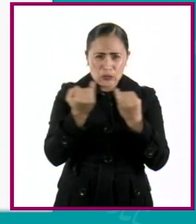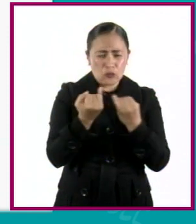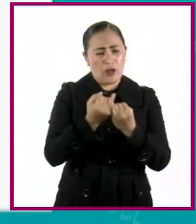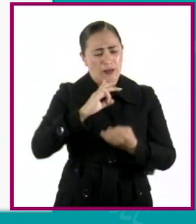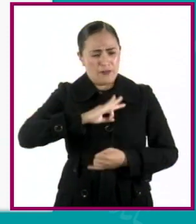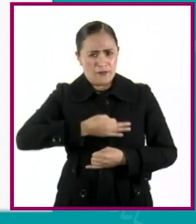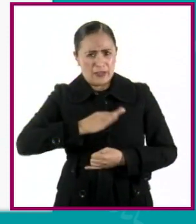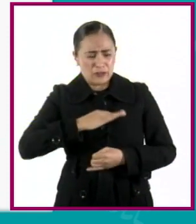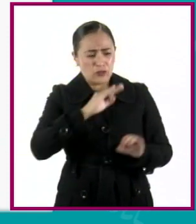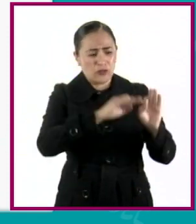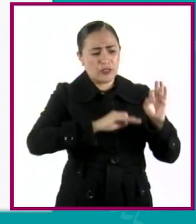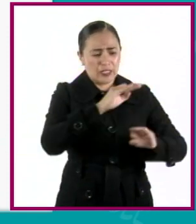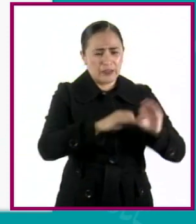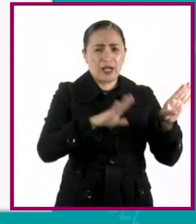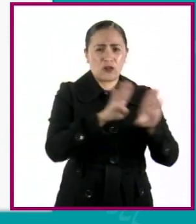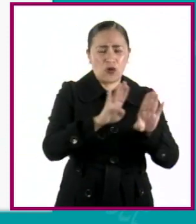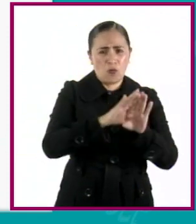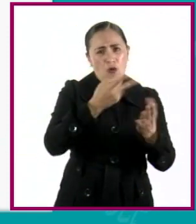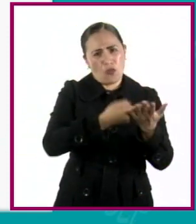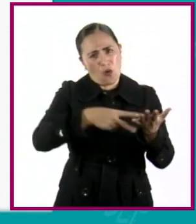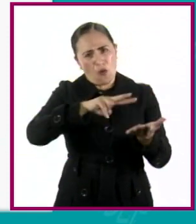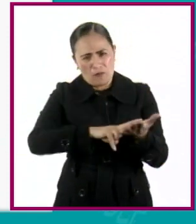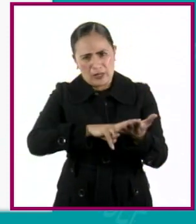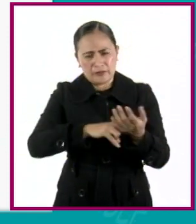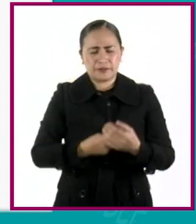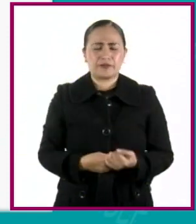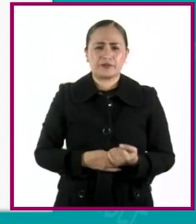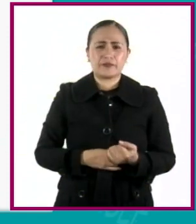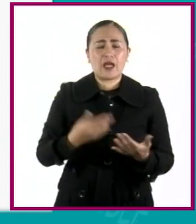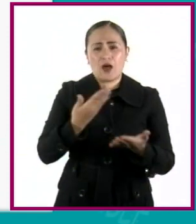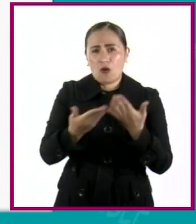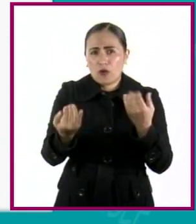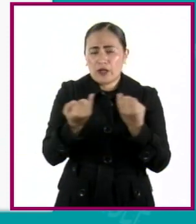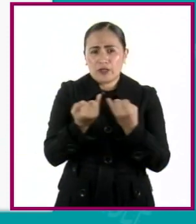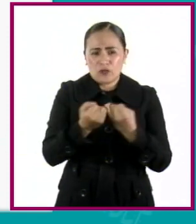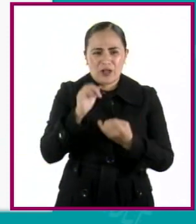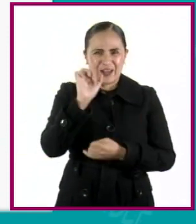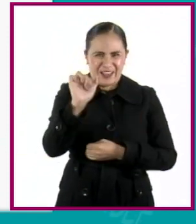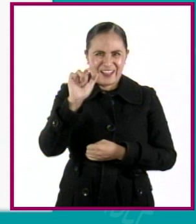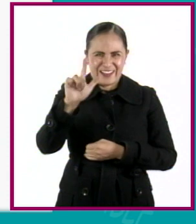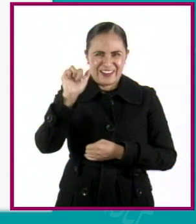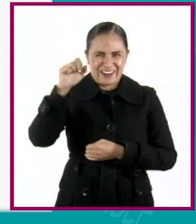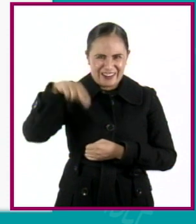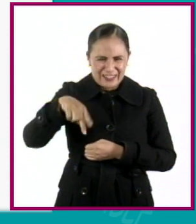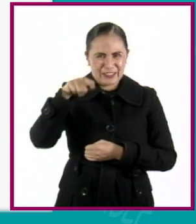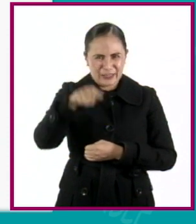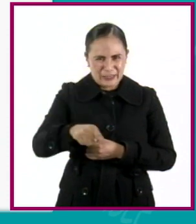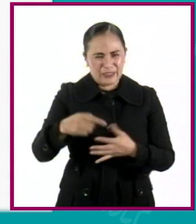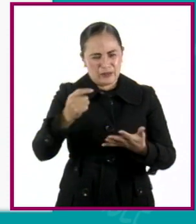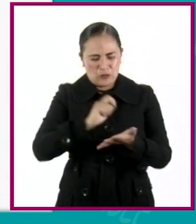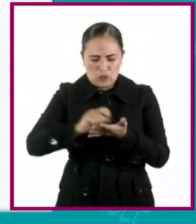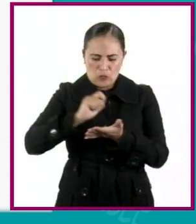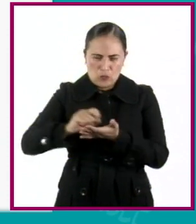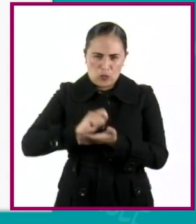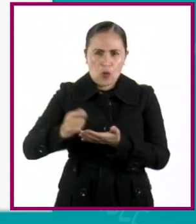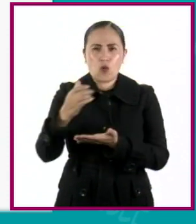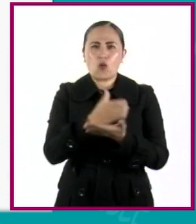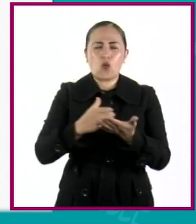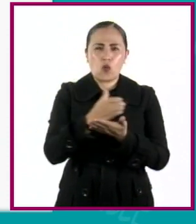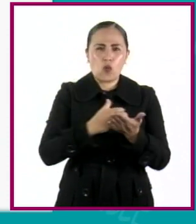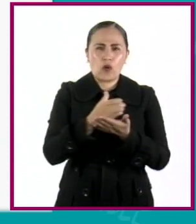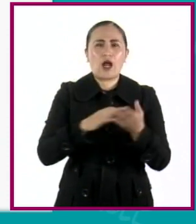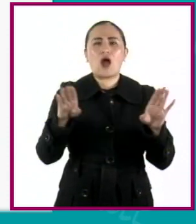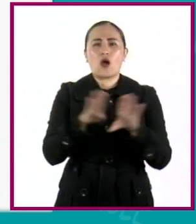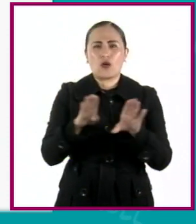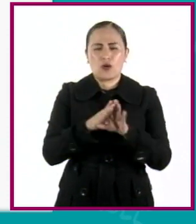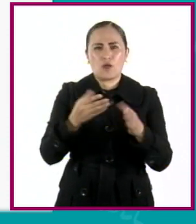infección con una terapia combinada. Y bueno, estableció él los fundamentos que condujeron a las nuevas curas de infección